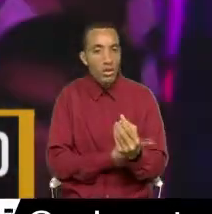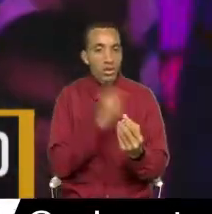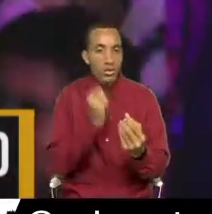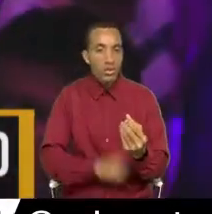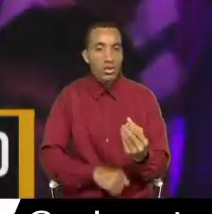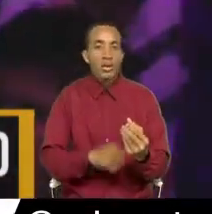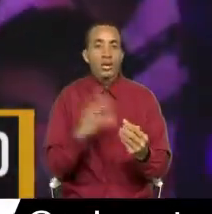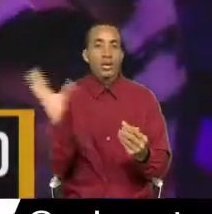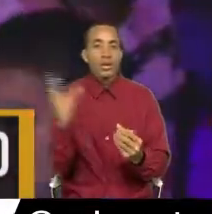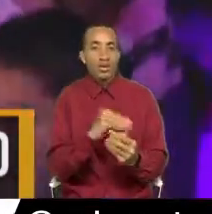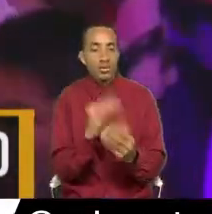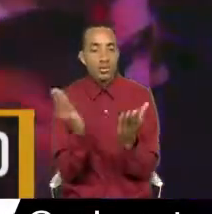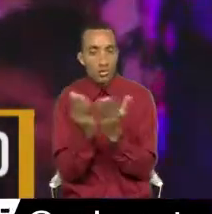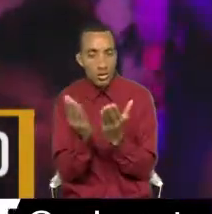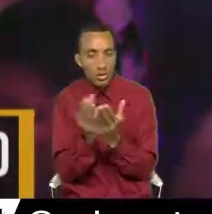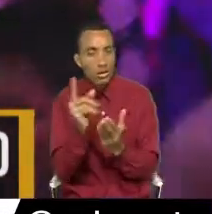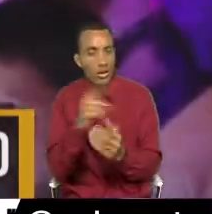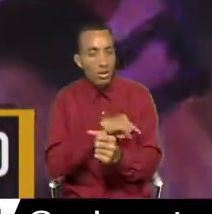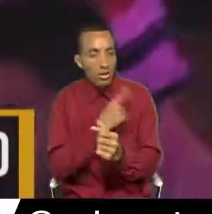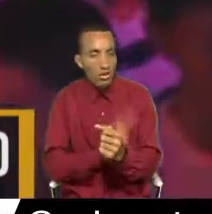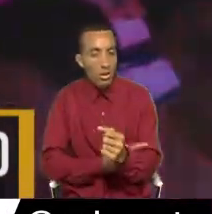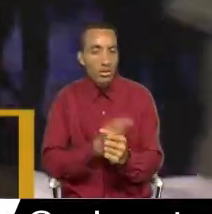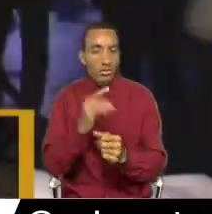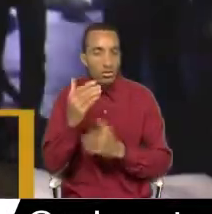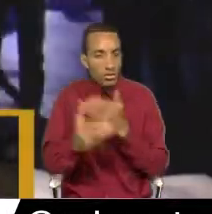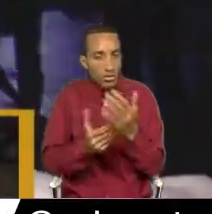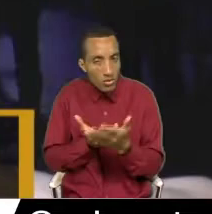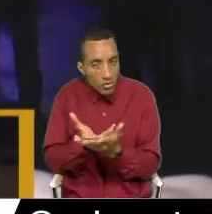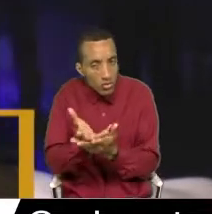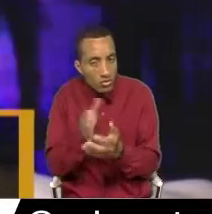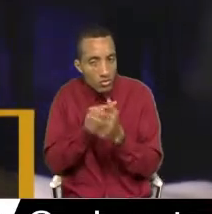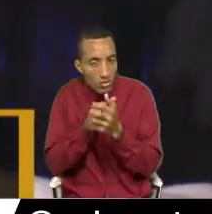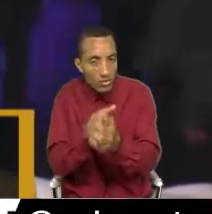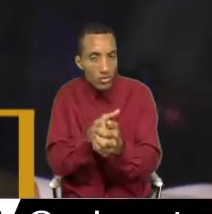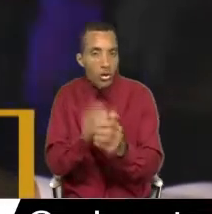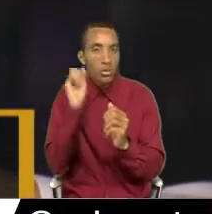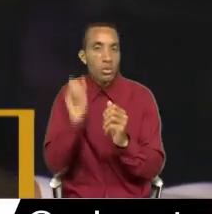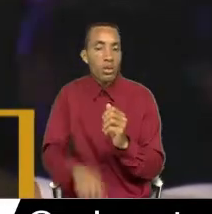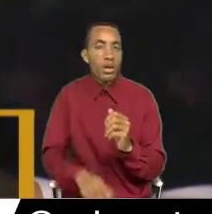nuestros estudiantes y orientarlos para que ellos siempre den lo mejor de sí